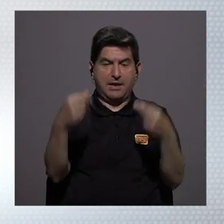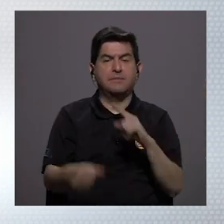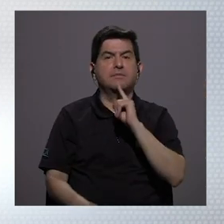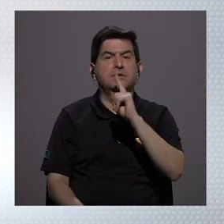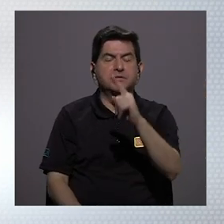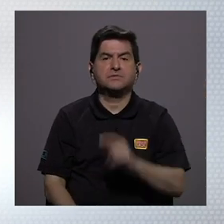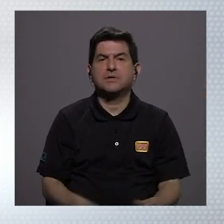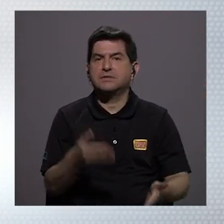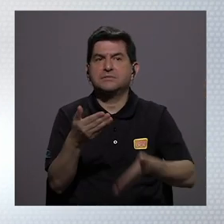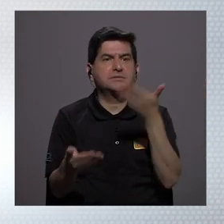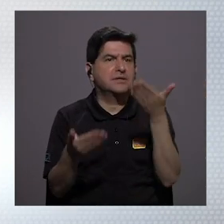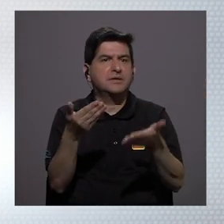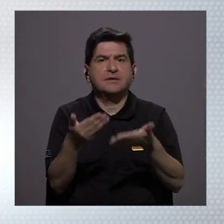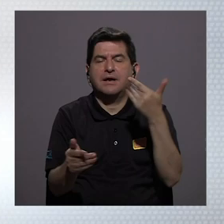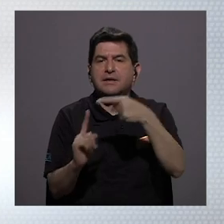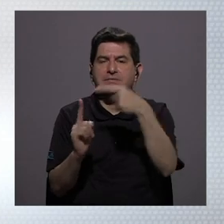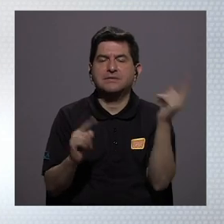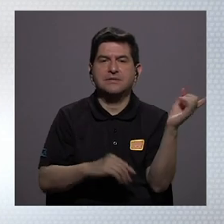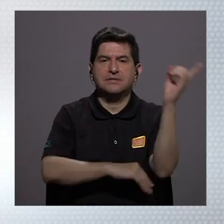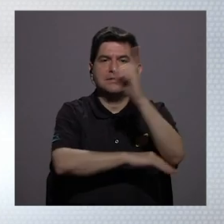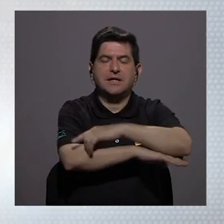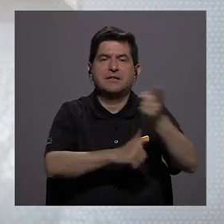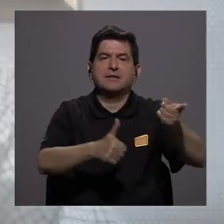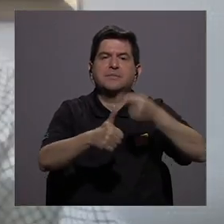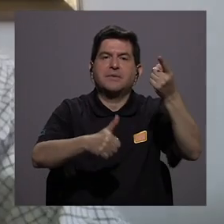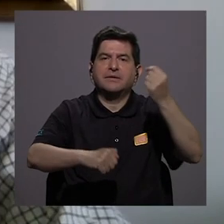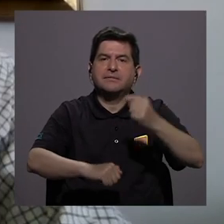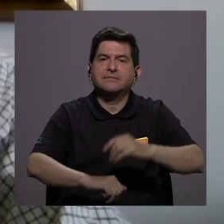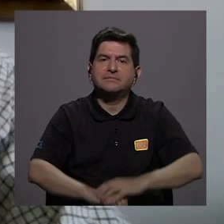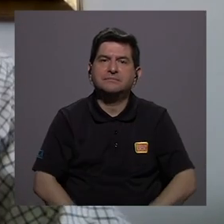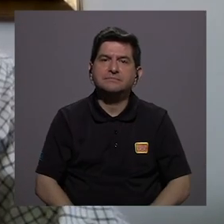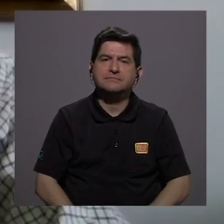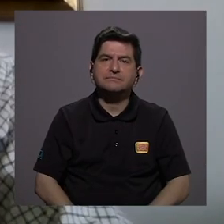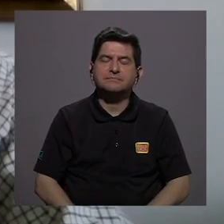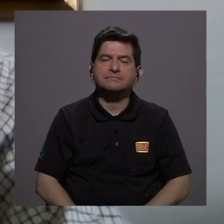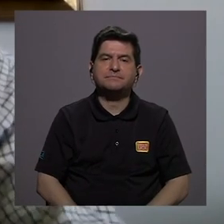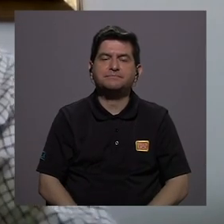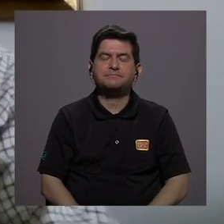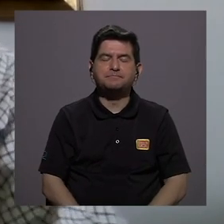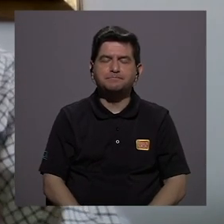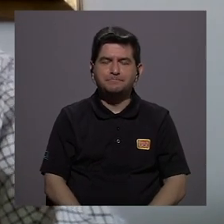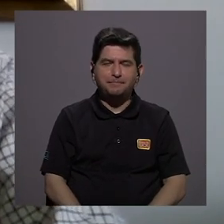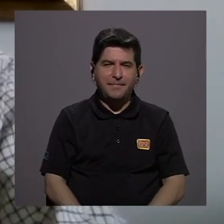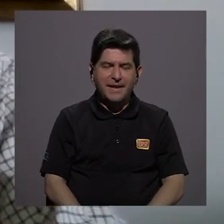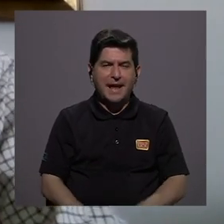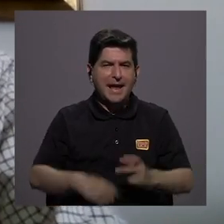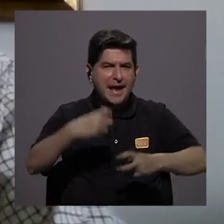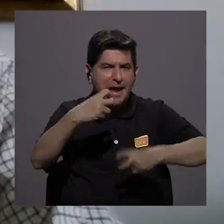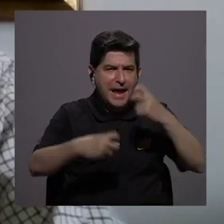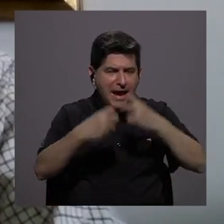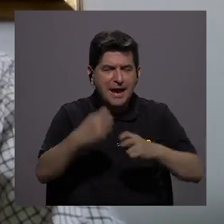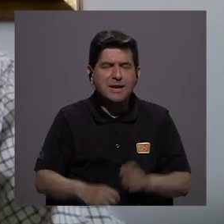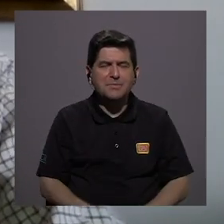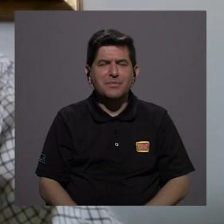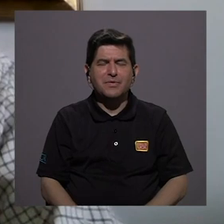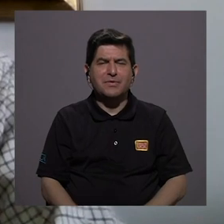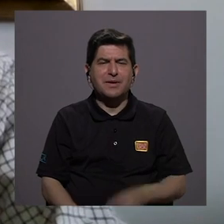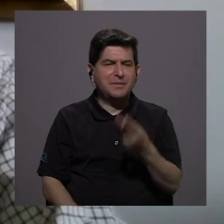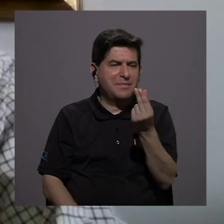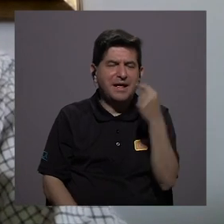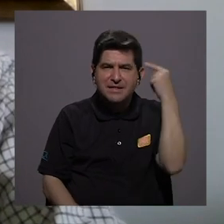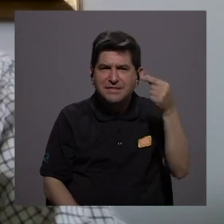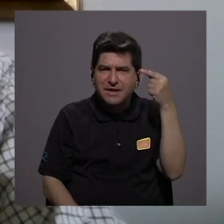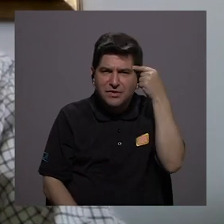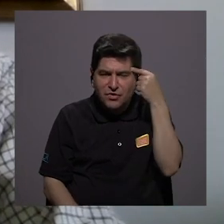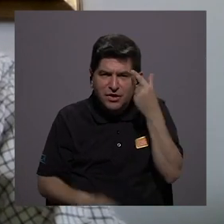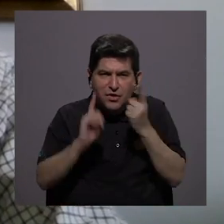señalado prácticamente desde el día uno. Bueno, vamos a ver, el problema fiscal nuestro es un problema